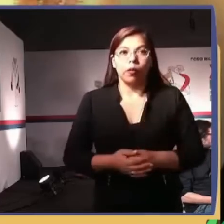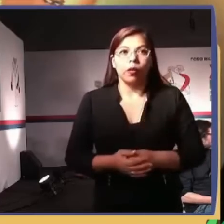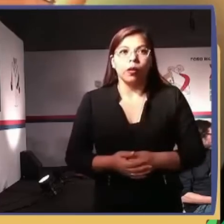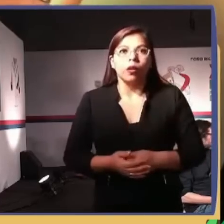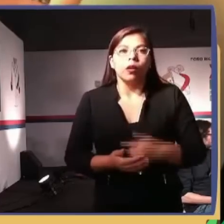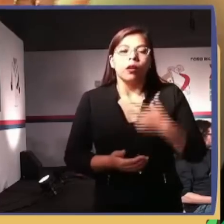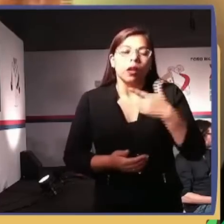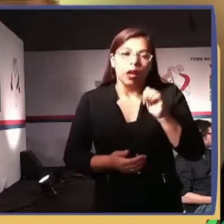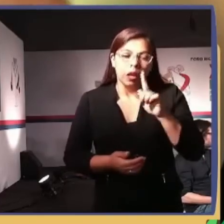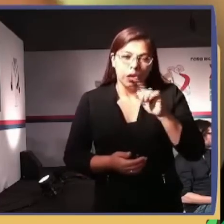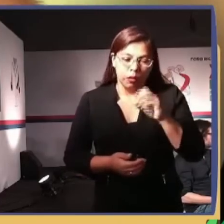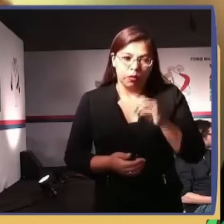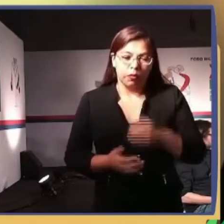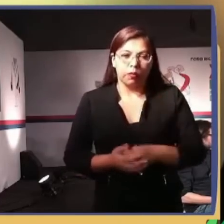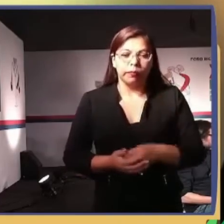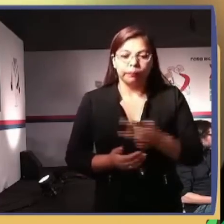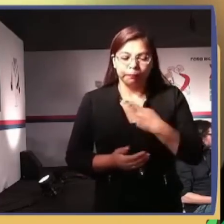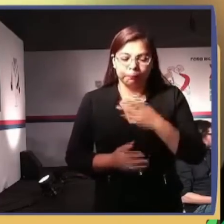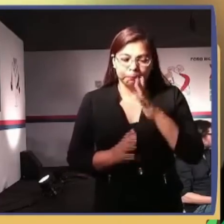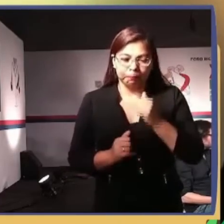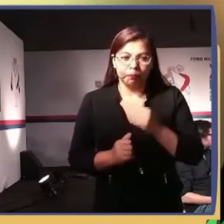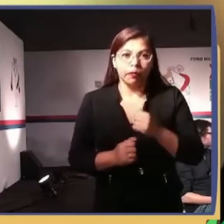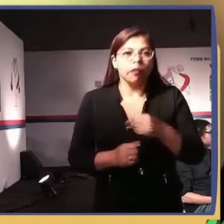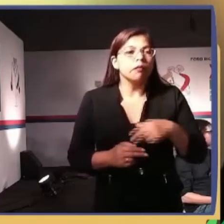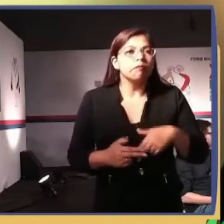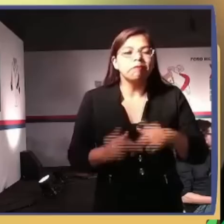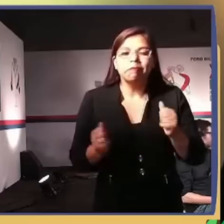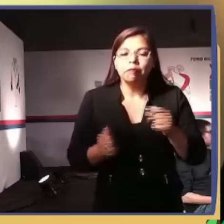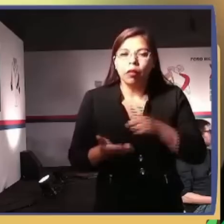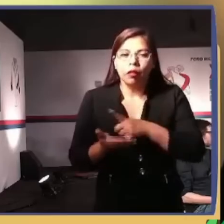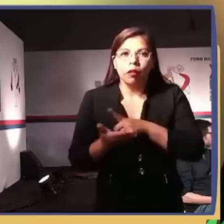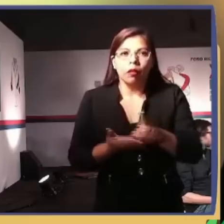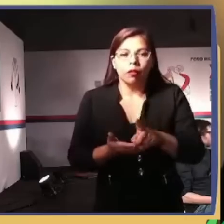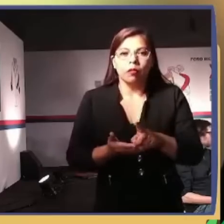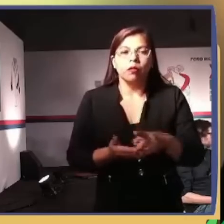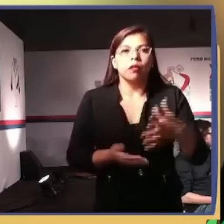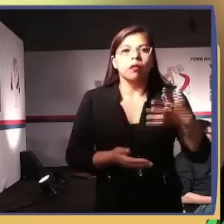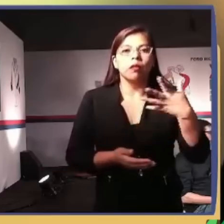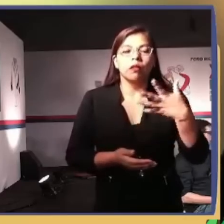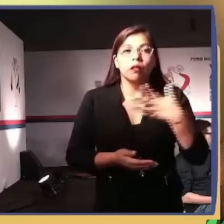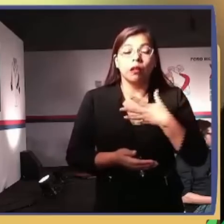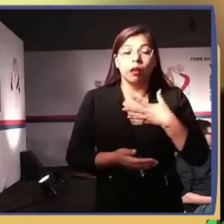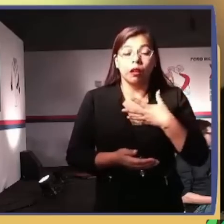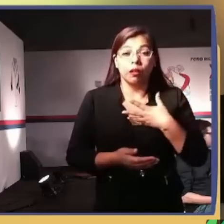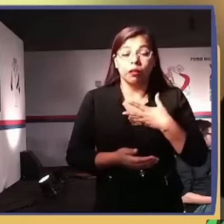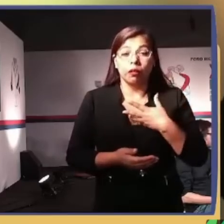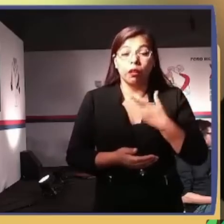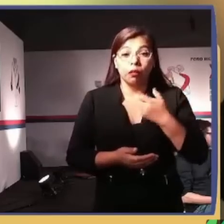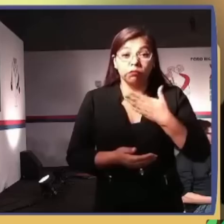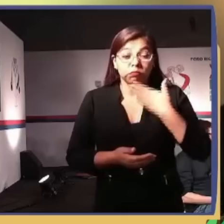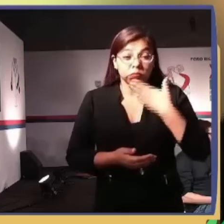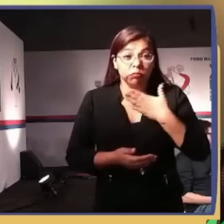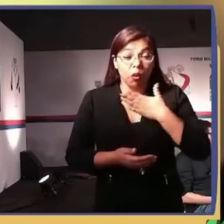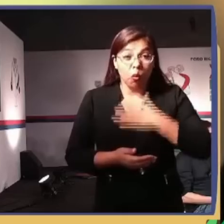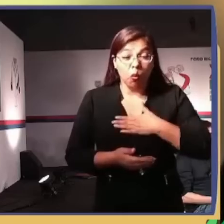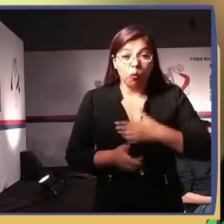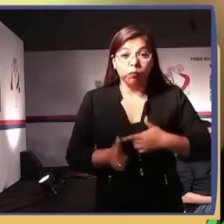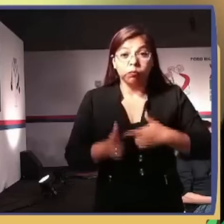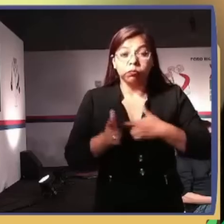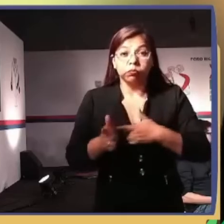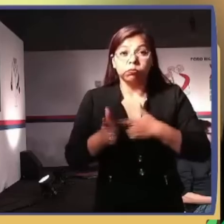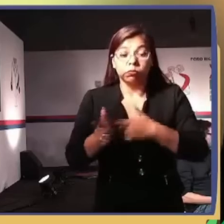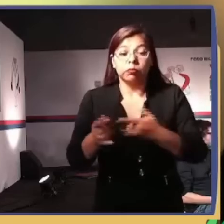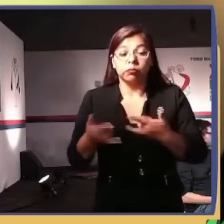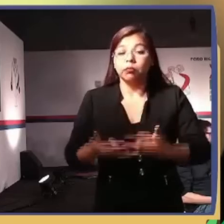totalmente de acuerdo con Galo, ningún derecho tiene garantizada la continuidad histórica. No hay derechos